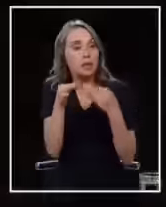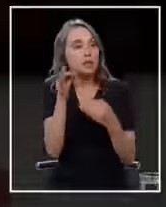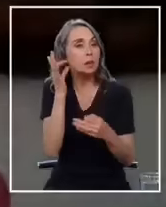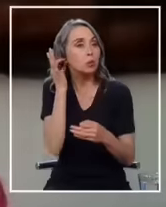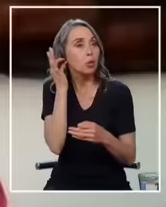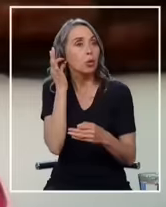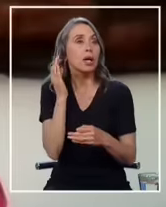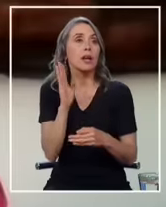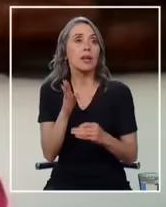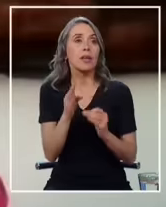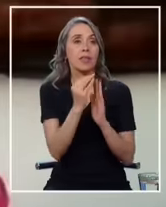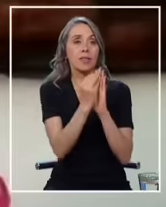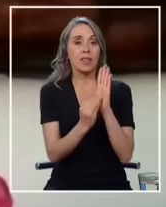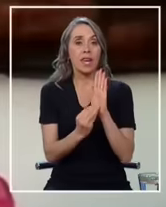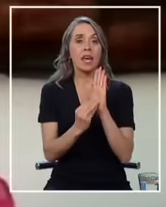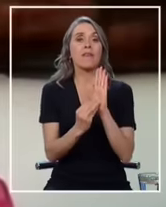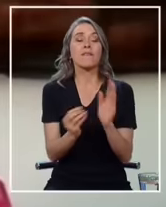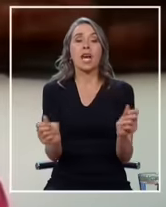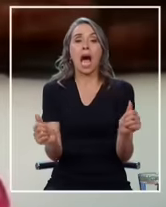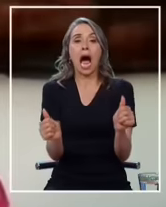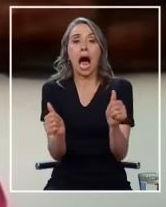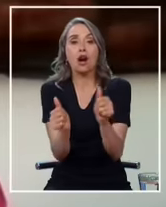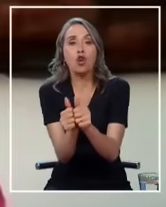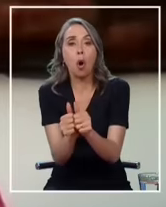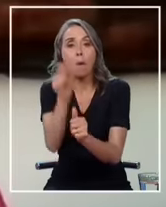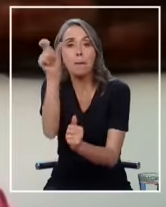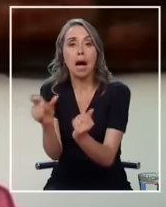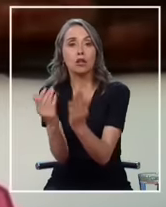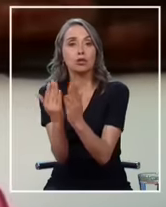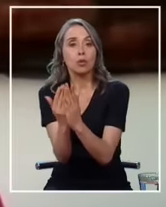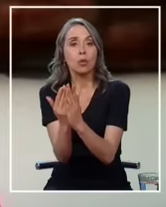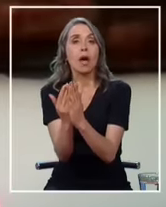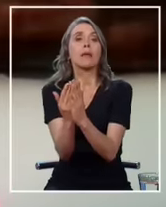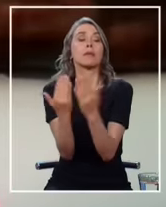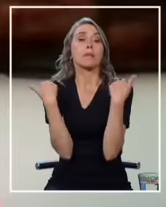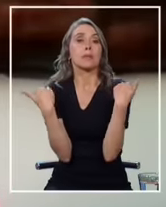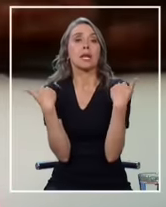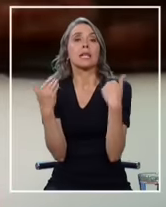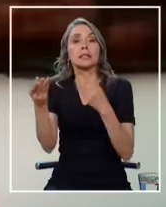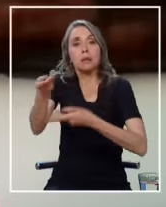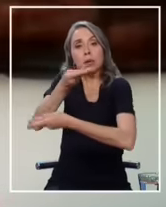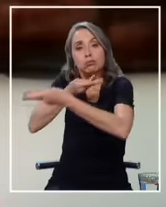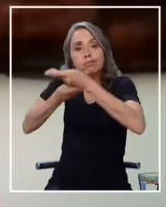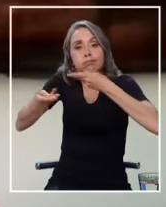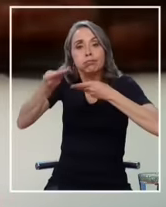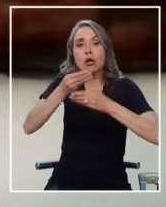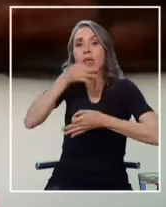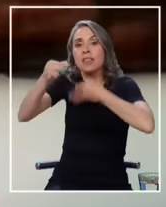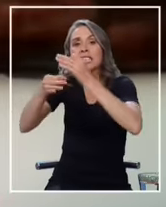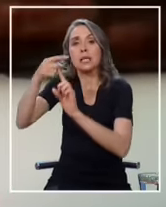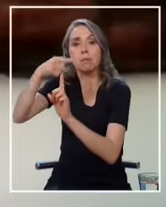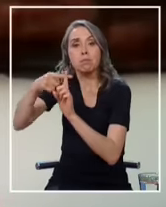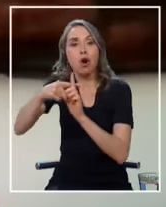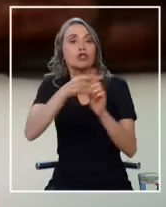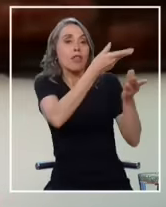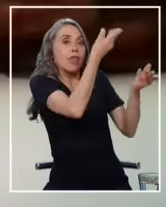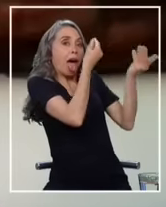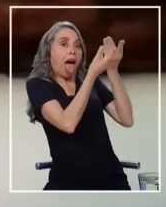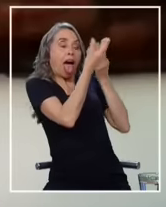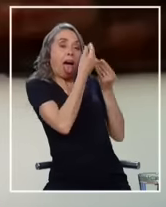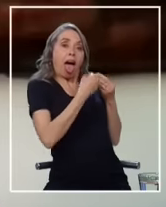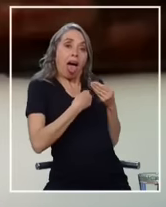justamente que debe estar muy acompañado, debe estar, ¿cierto?, siempre retroalimentado de manera positiva para que él